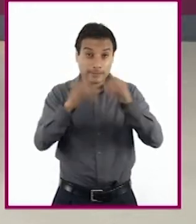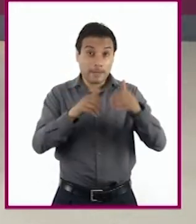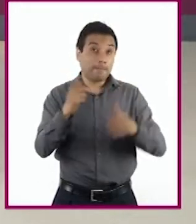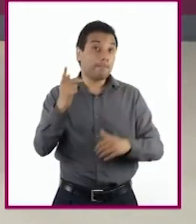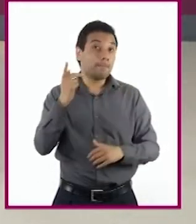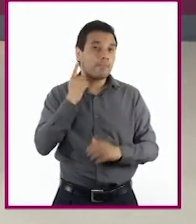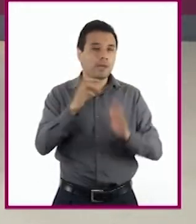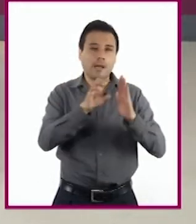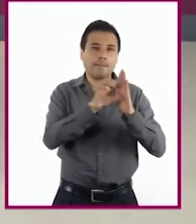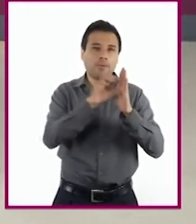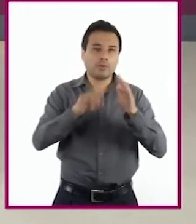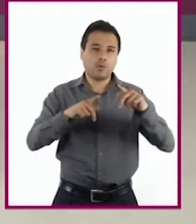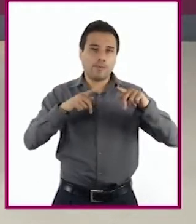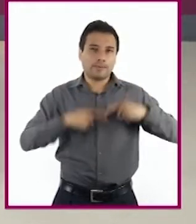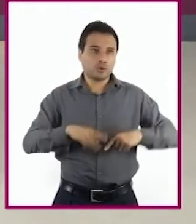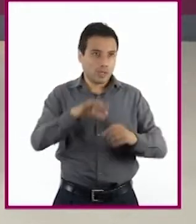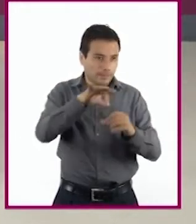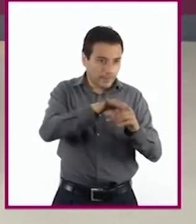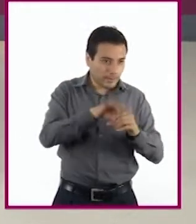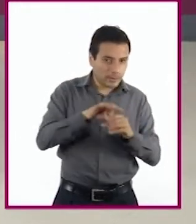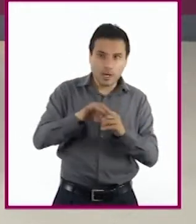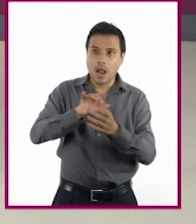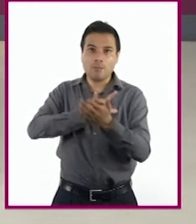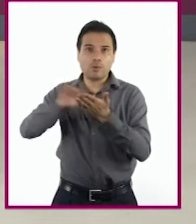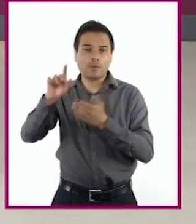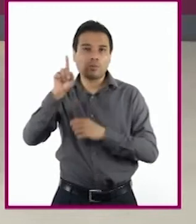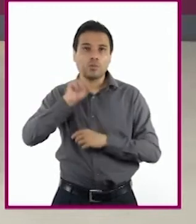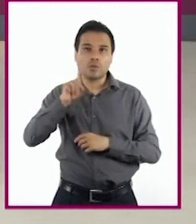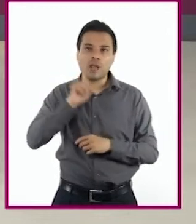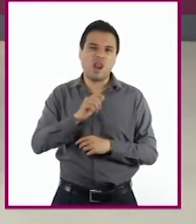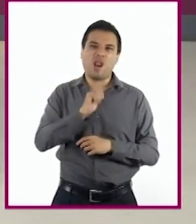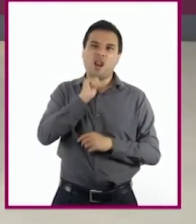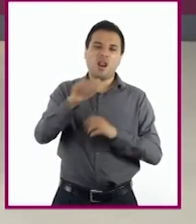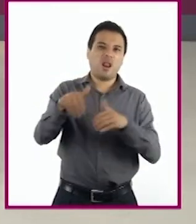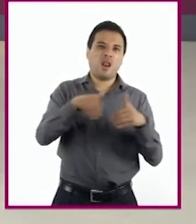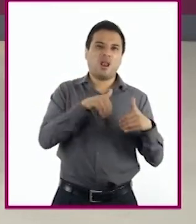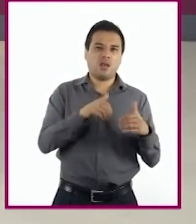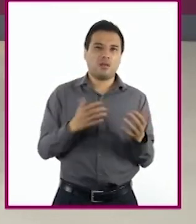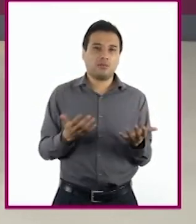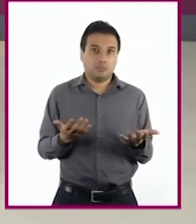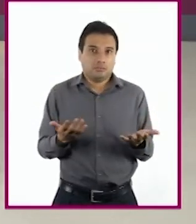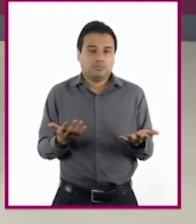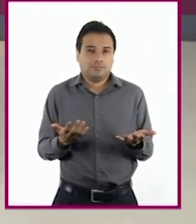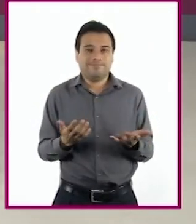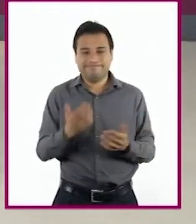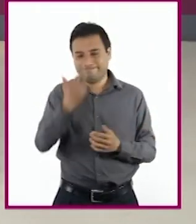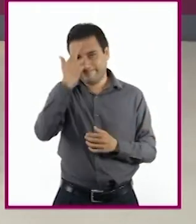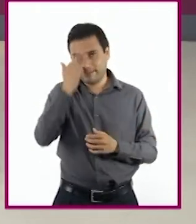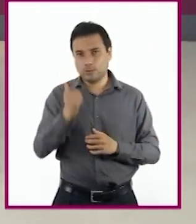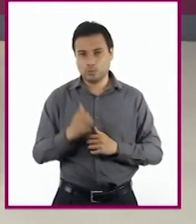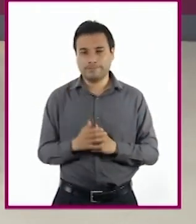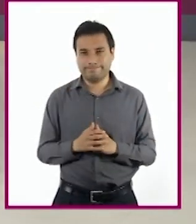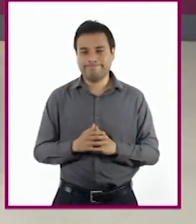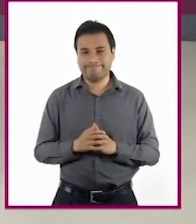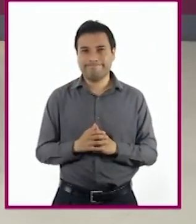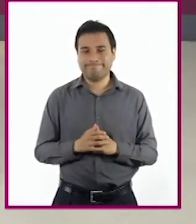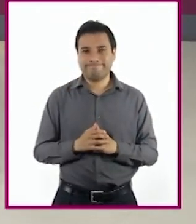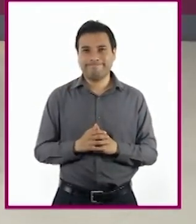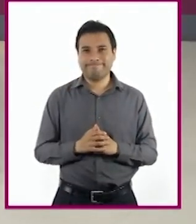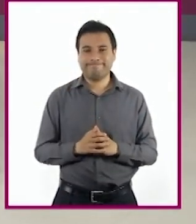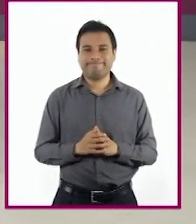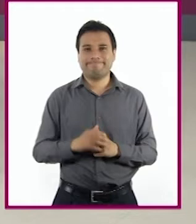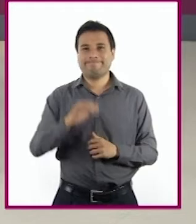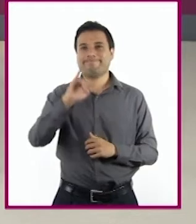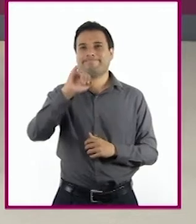no les da la oportunidad por el solo hecho de ser mujeres? Tienes razón, Nadia. El principio de